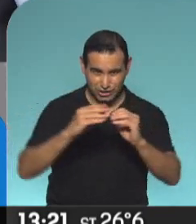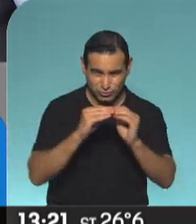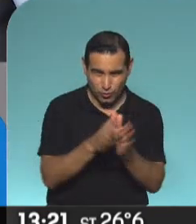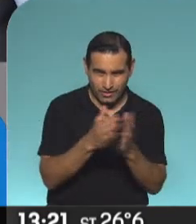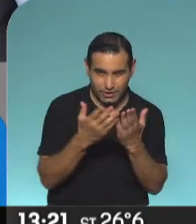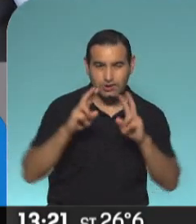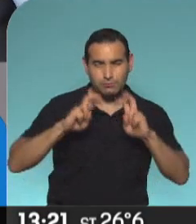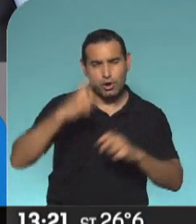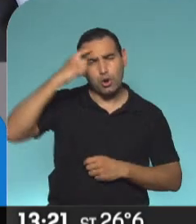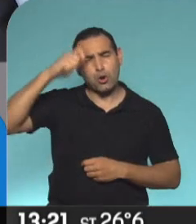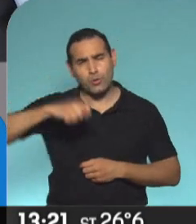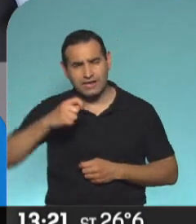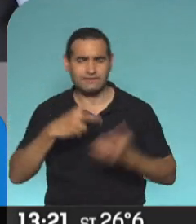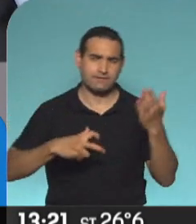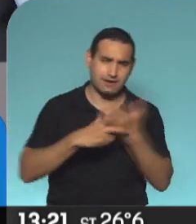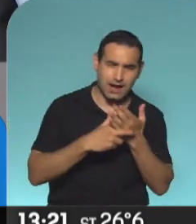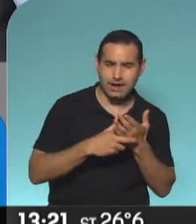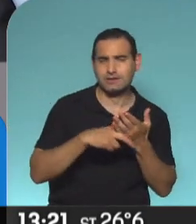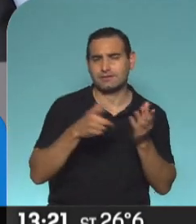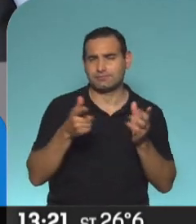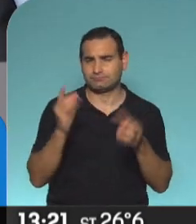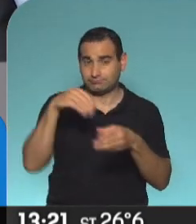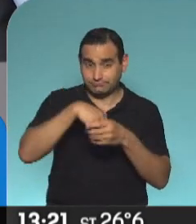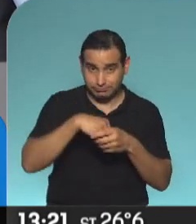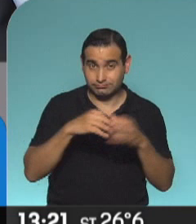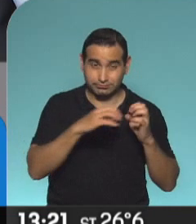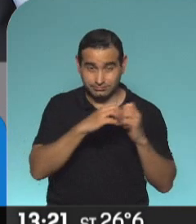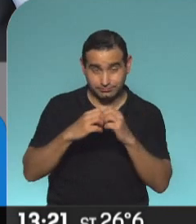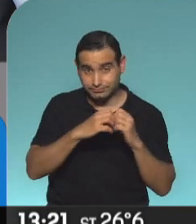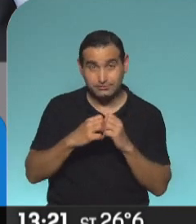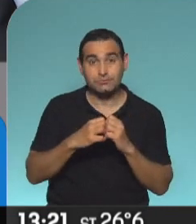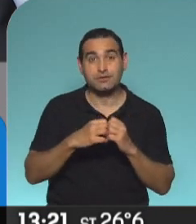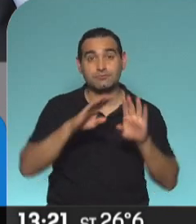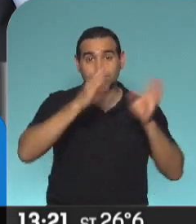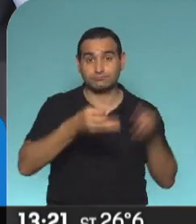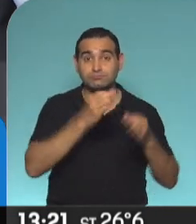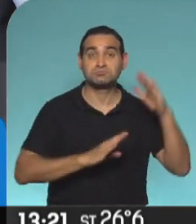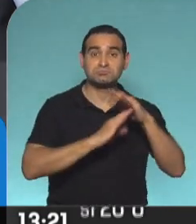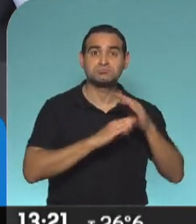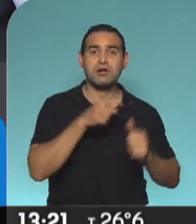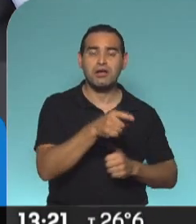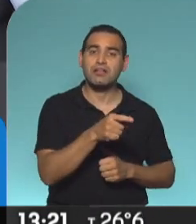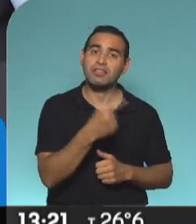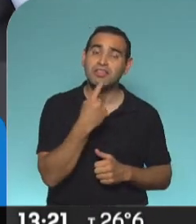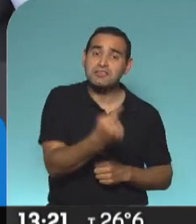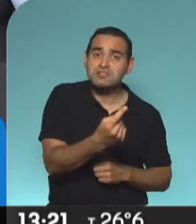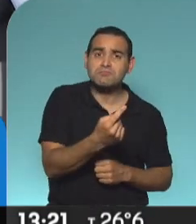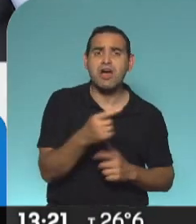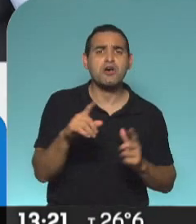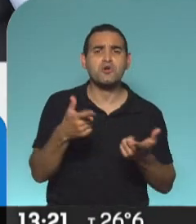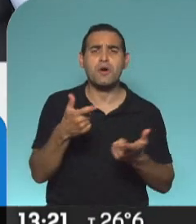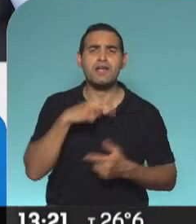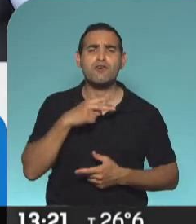de que intervinieron jueces, fiscales, camaristas, el máximo tribunal penal del país nos viene a dar cuenta de que no existen